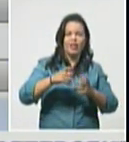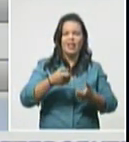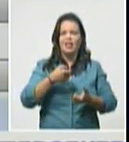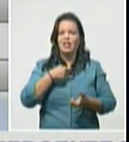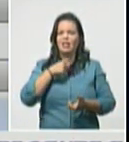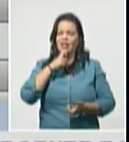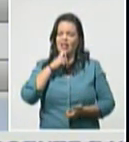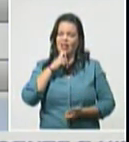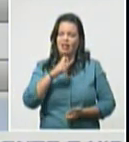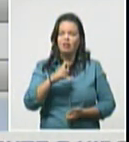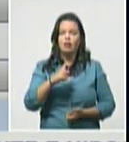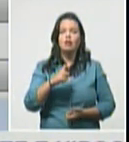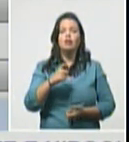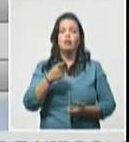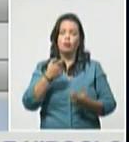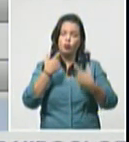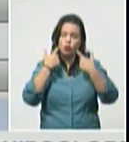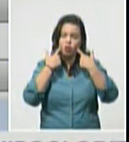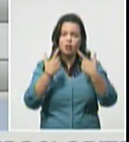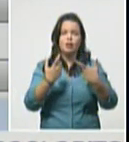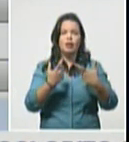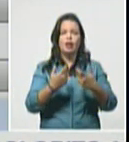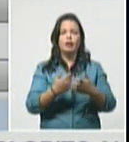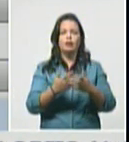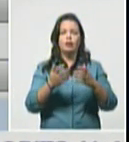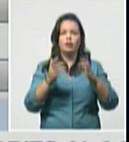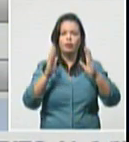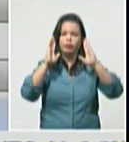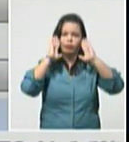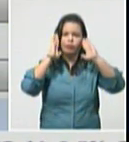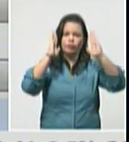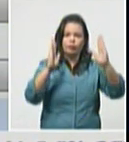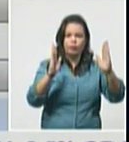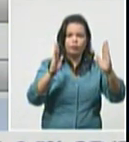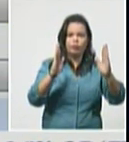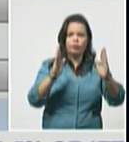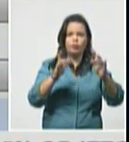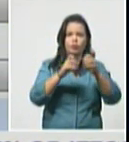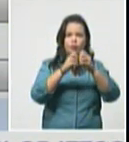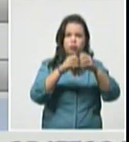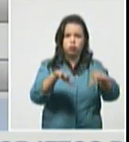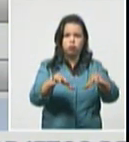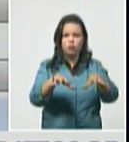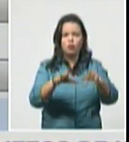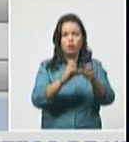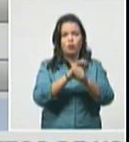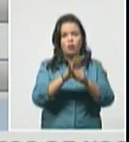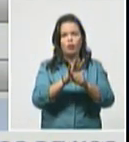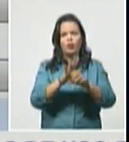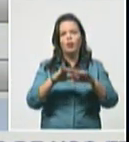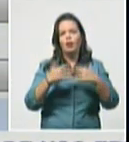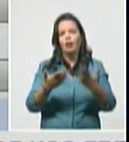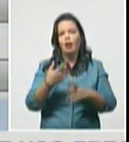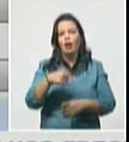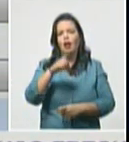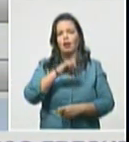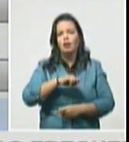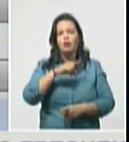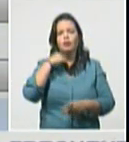más importante desde el punto de vista de la afectación de esta pandemia, es que ayer fallecieron en el